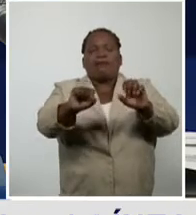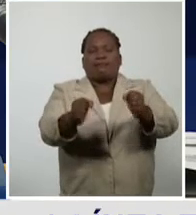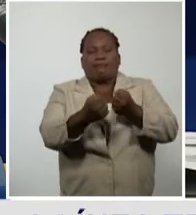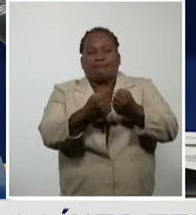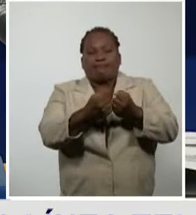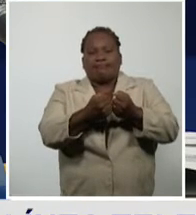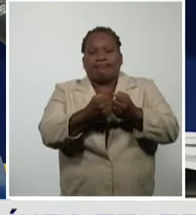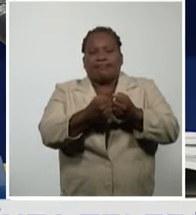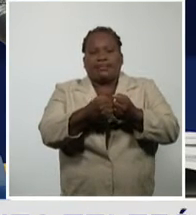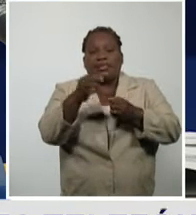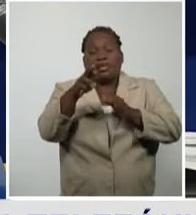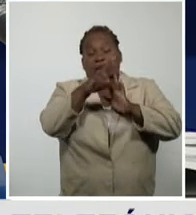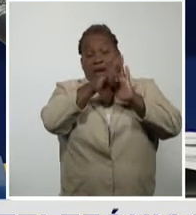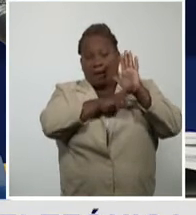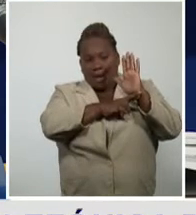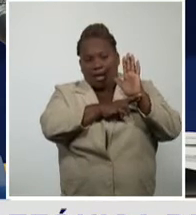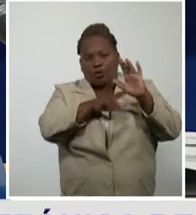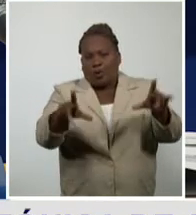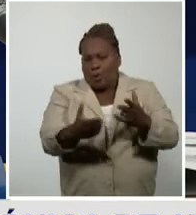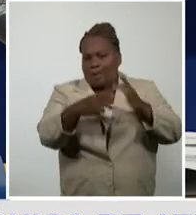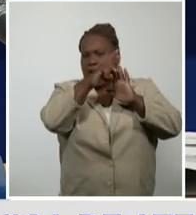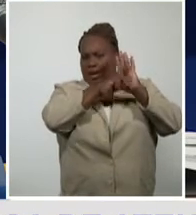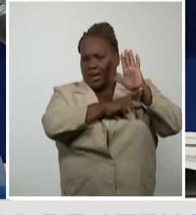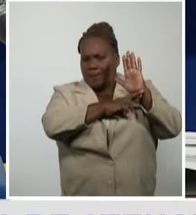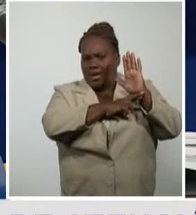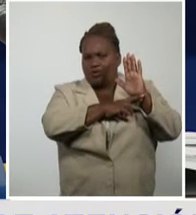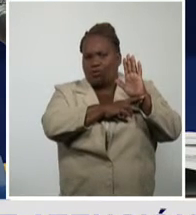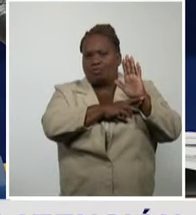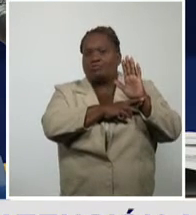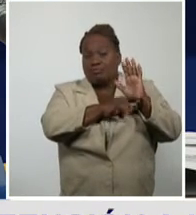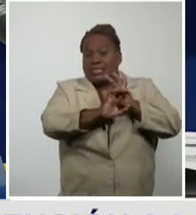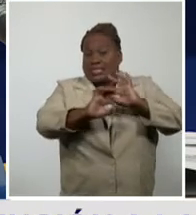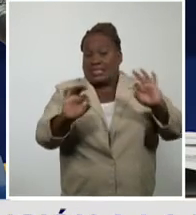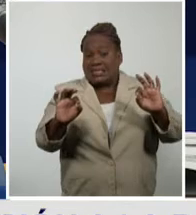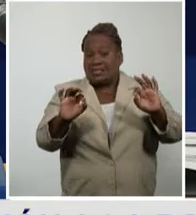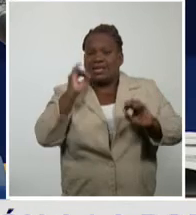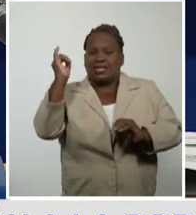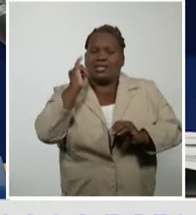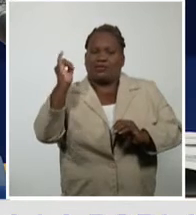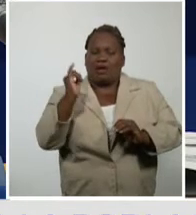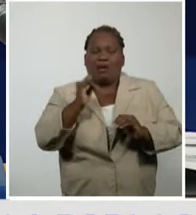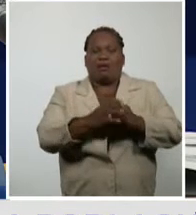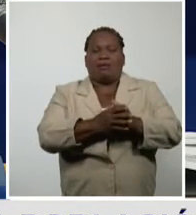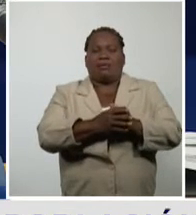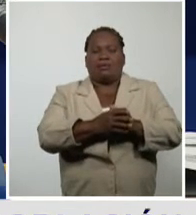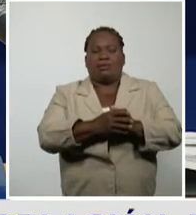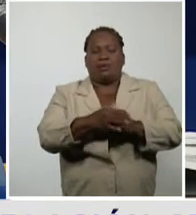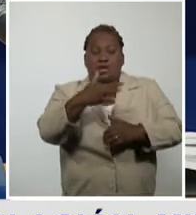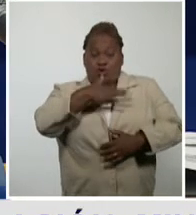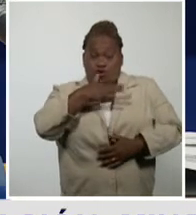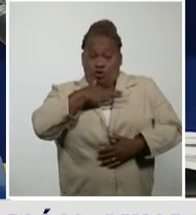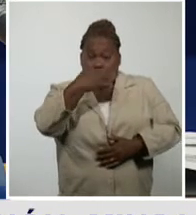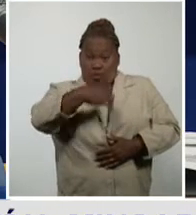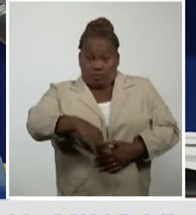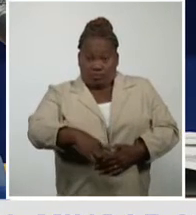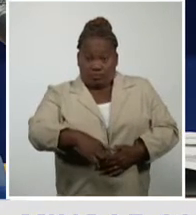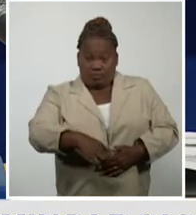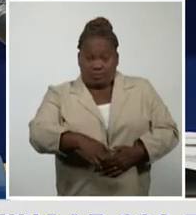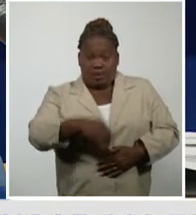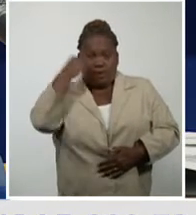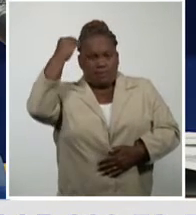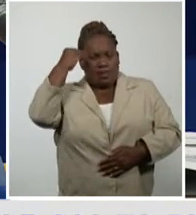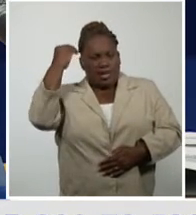en el Reglamento Sanitario Internacional que se establecerá. Yo personalmente pienso, y lo hemos conversado